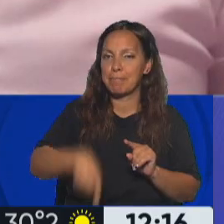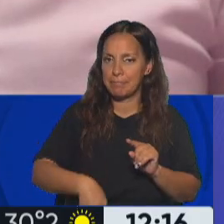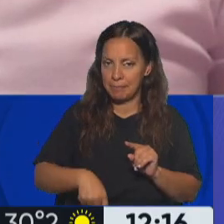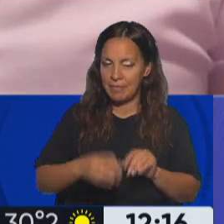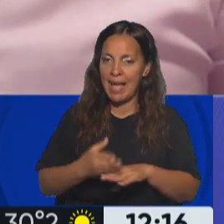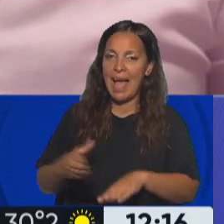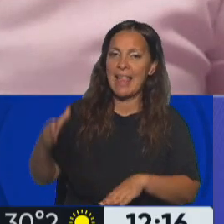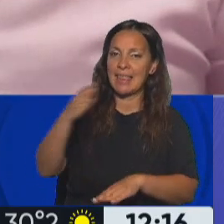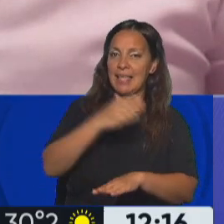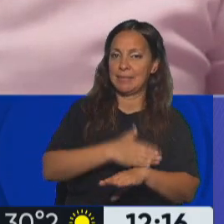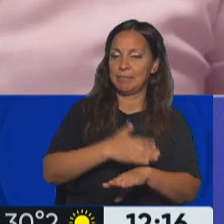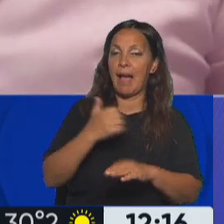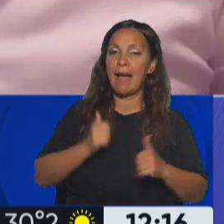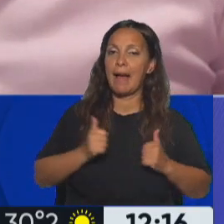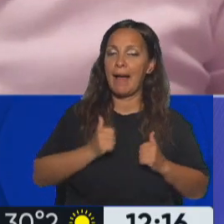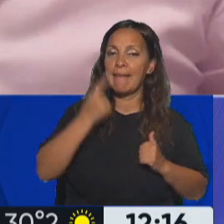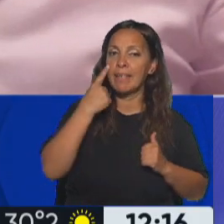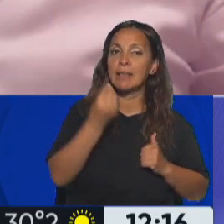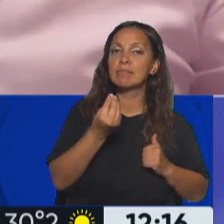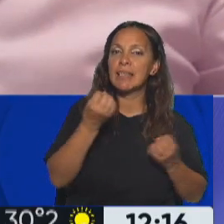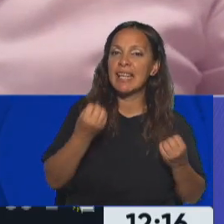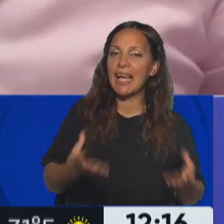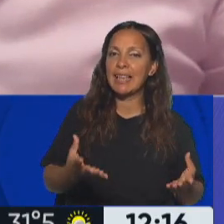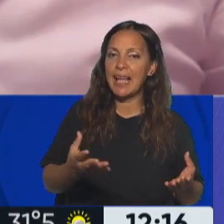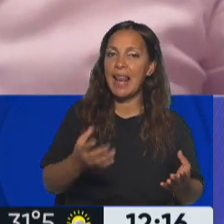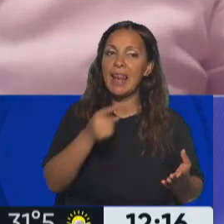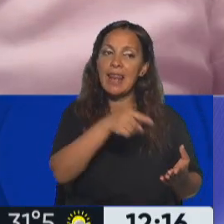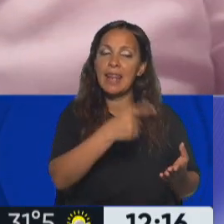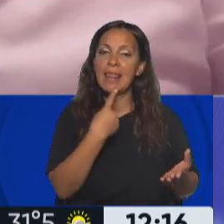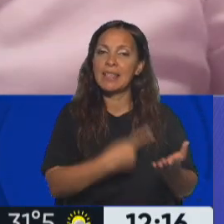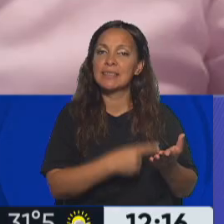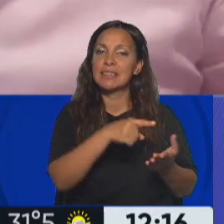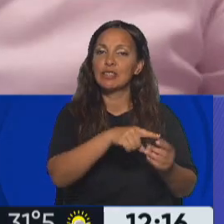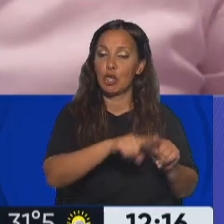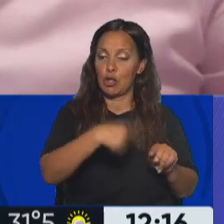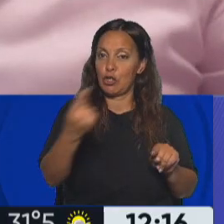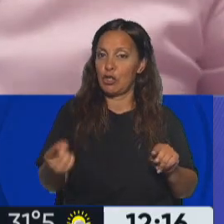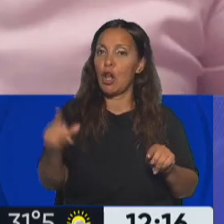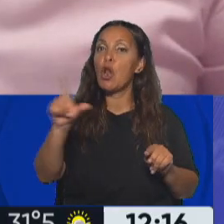primero deberíamos esperar a ver cómo se traducen estas medidas a la pizarra. A partir del lunes